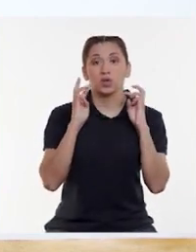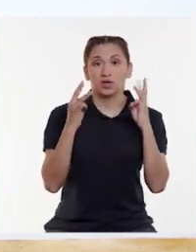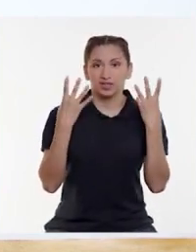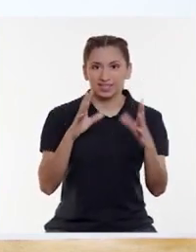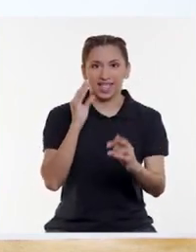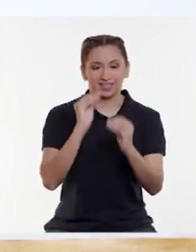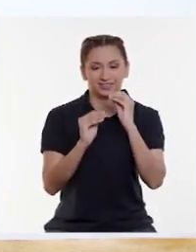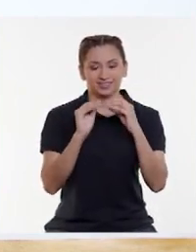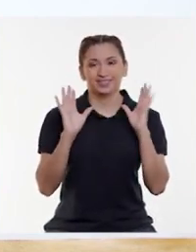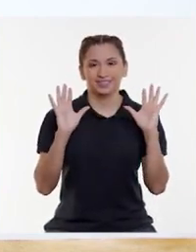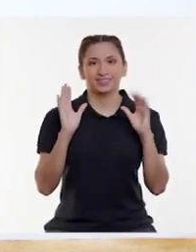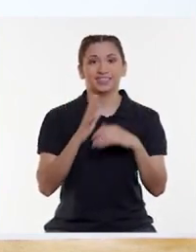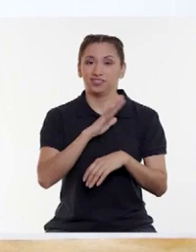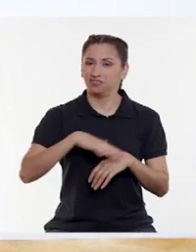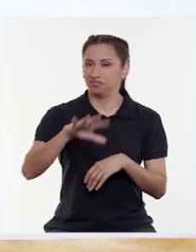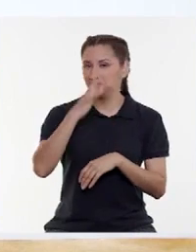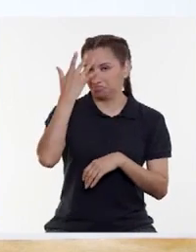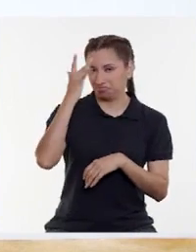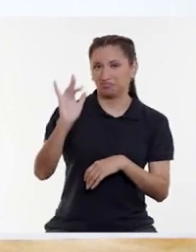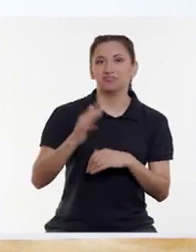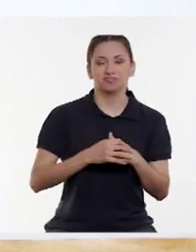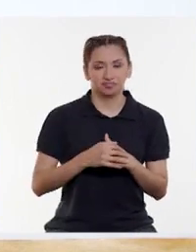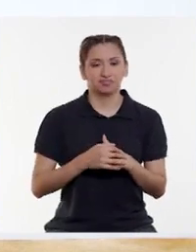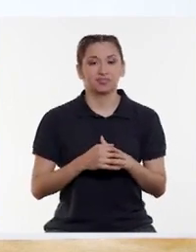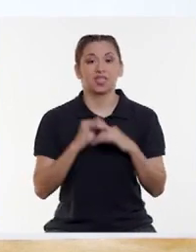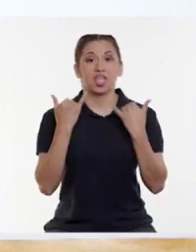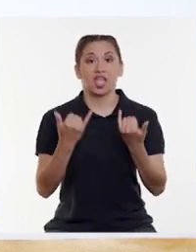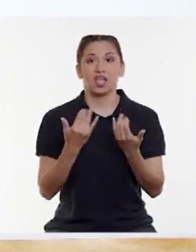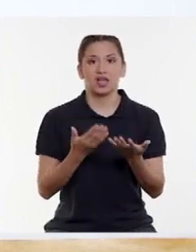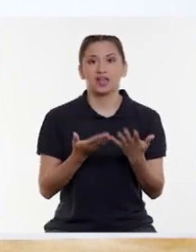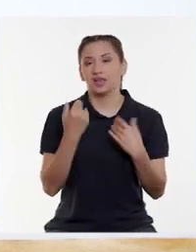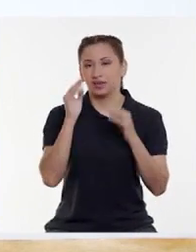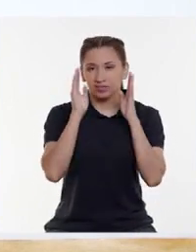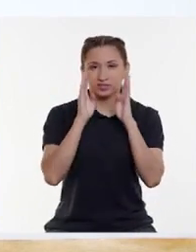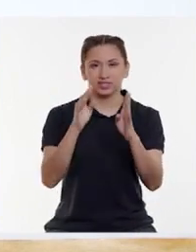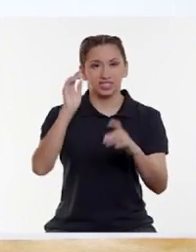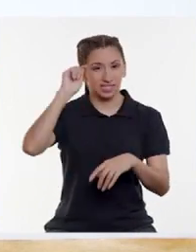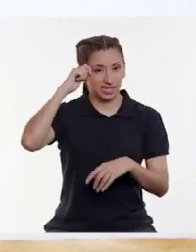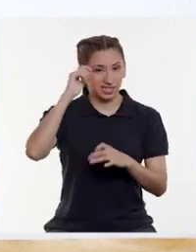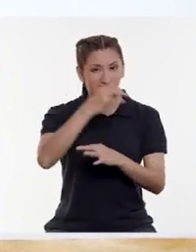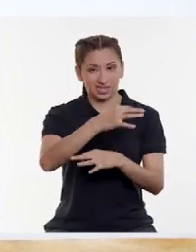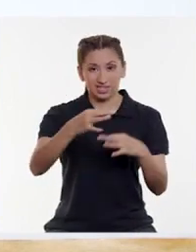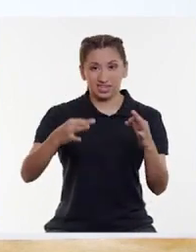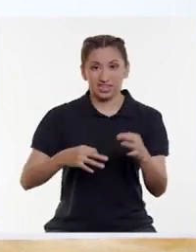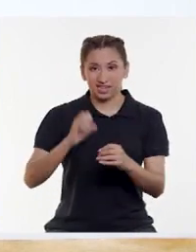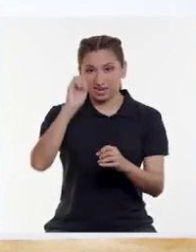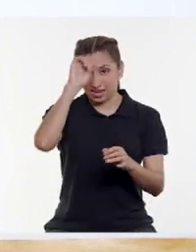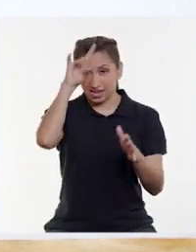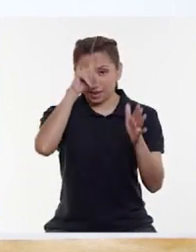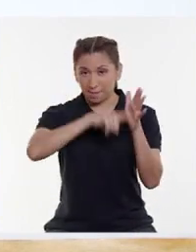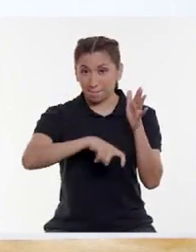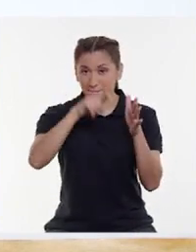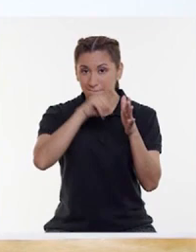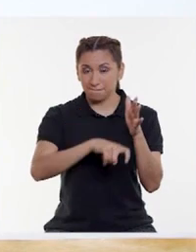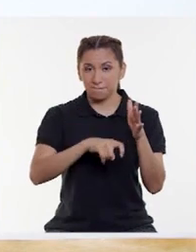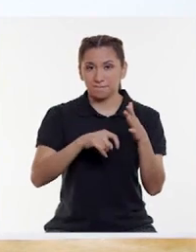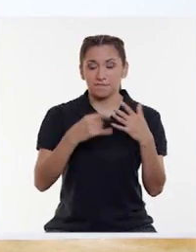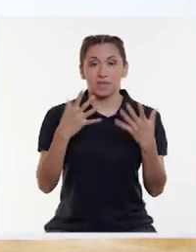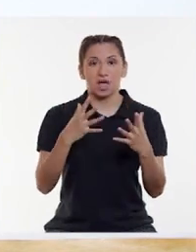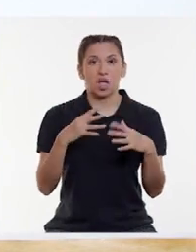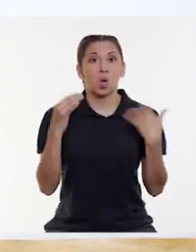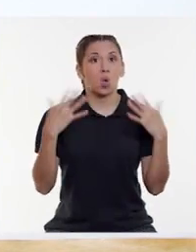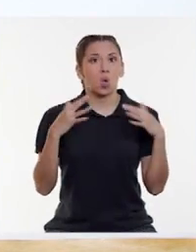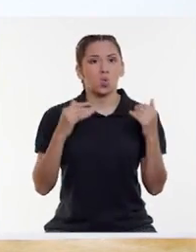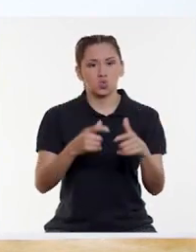Wow, ya lo arreglamos. Somos unos genios. Ahora nos adentramos en la ingeniería de minas. ¡Qué gran